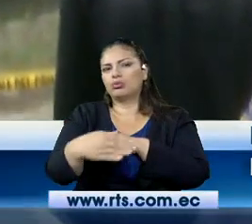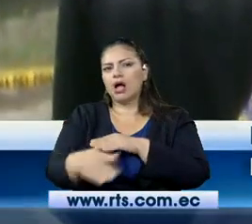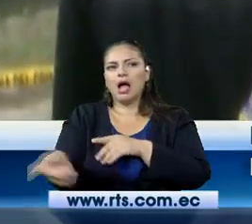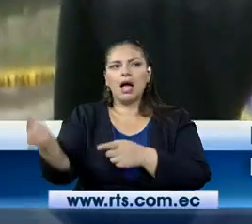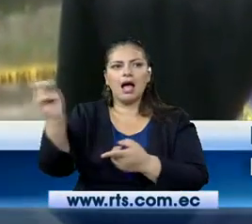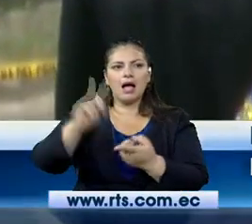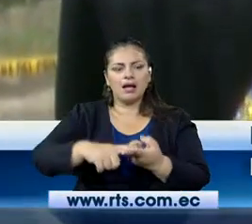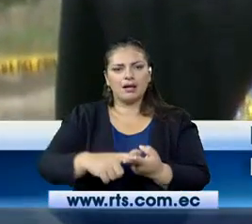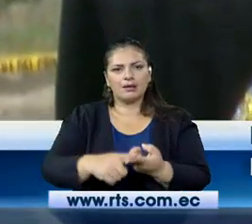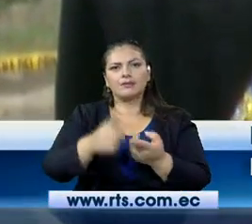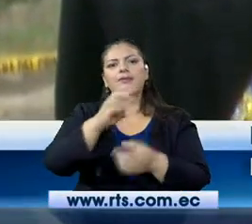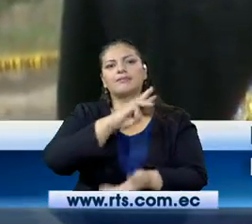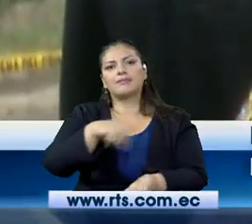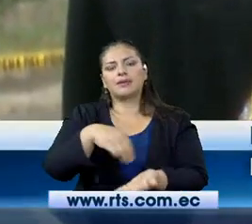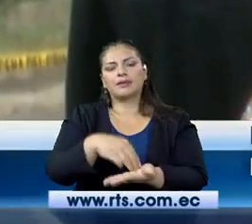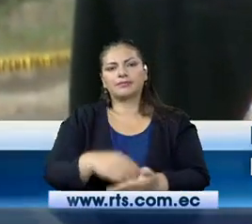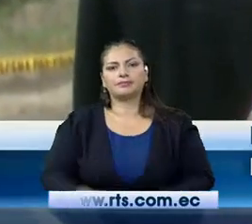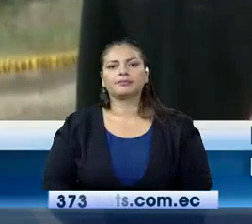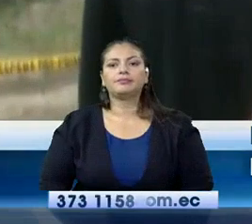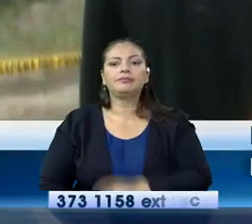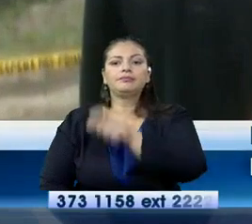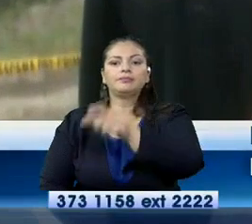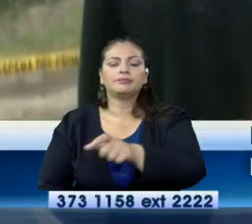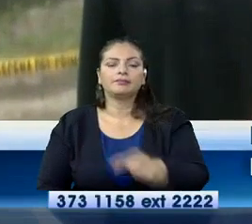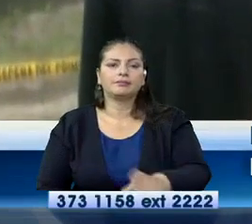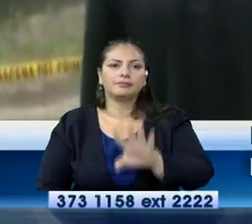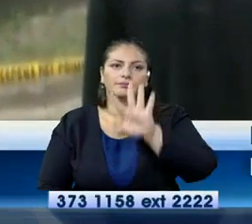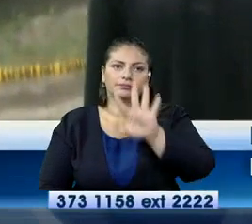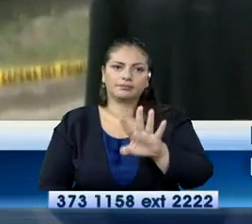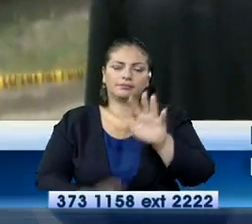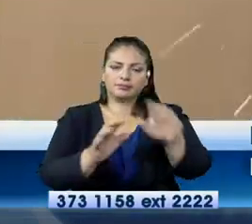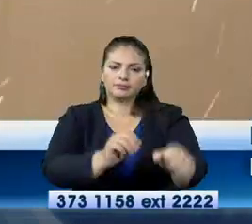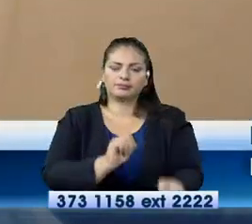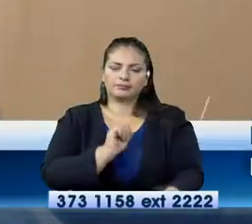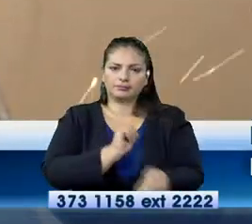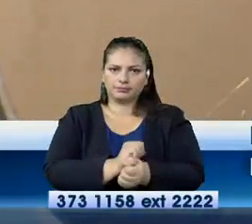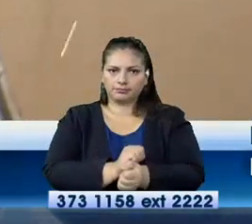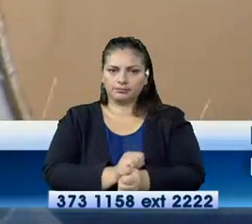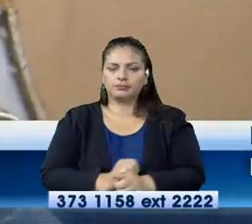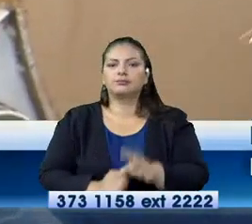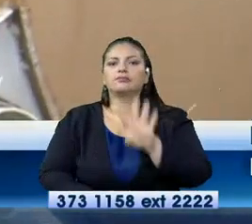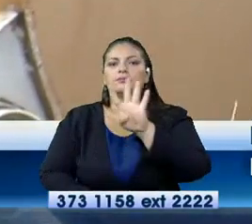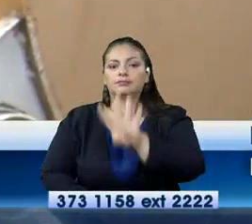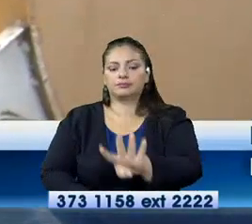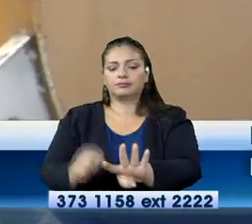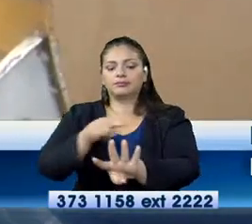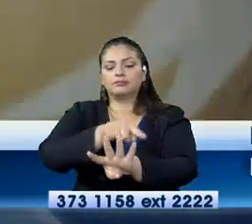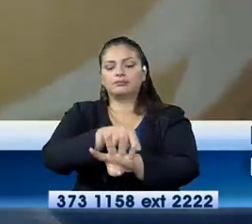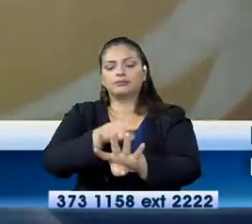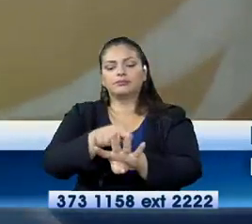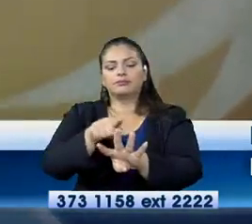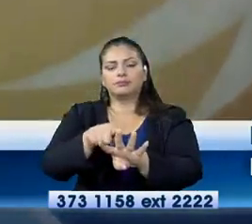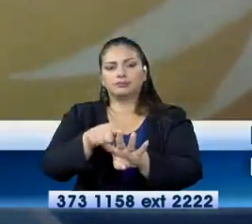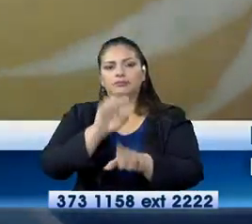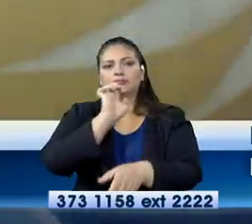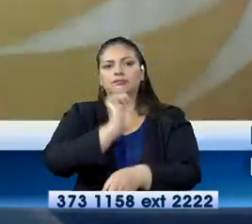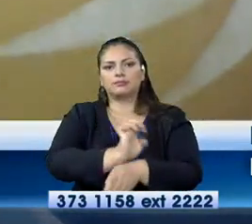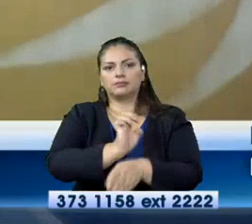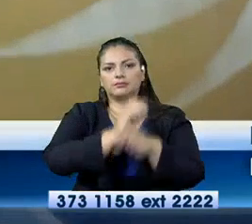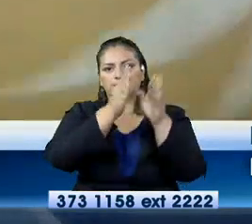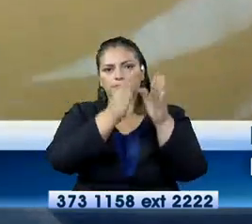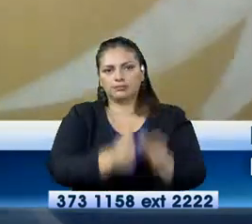un ciudadano también de nacionalidad colombiana y 3 ecuatorianos. El tanquero fue revisado en su totalidad, donde los